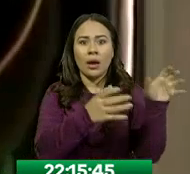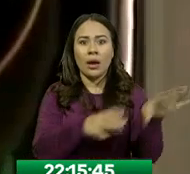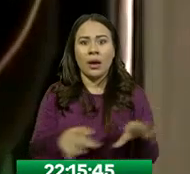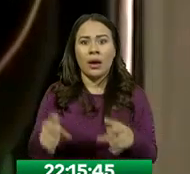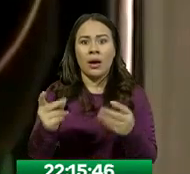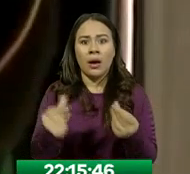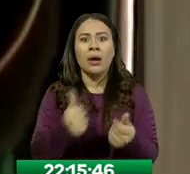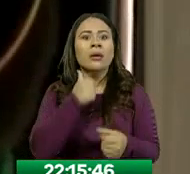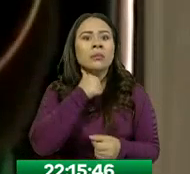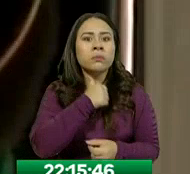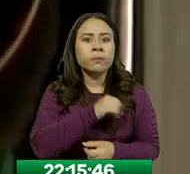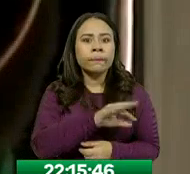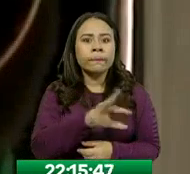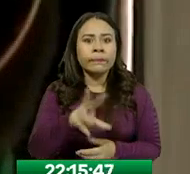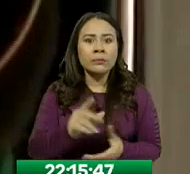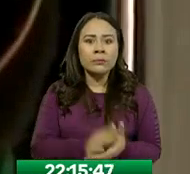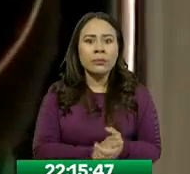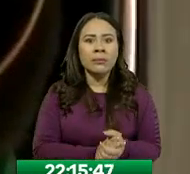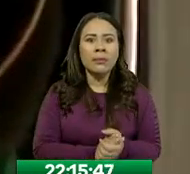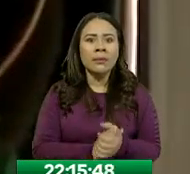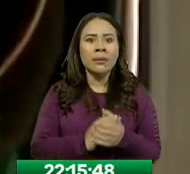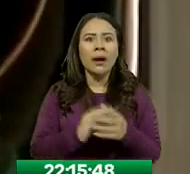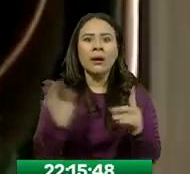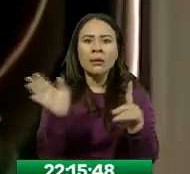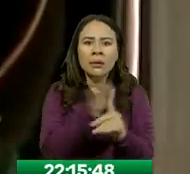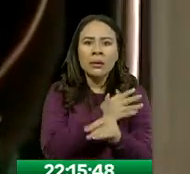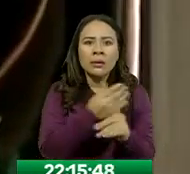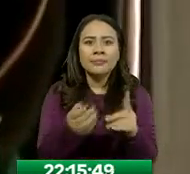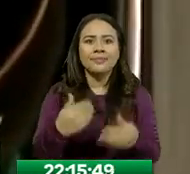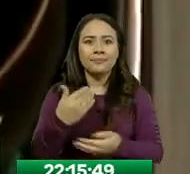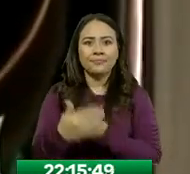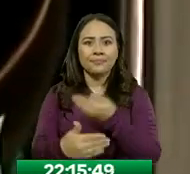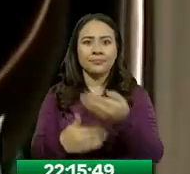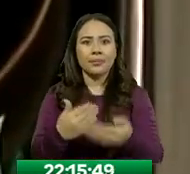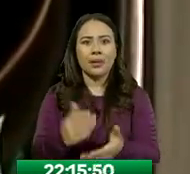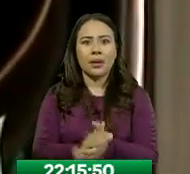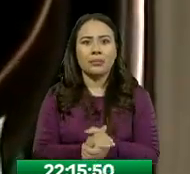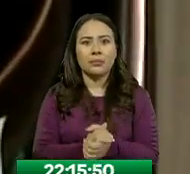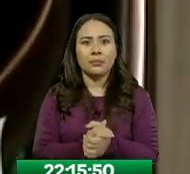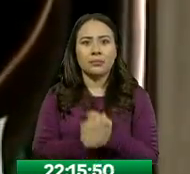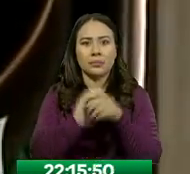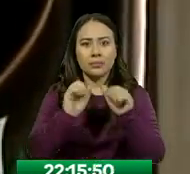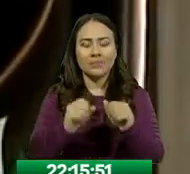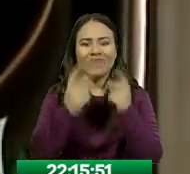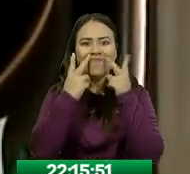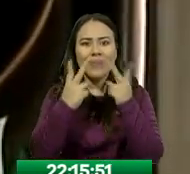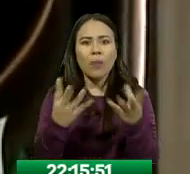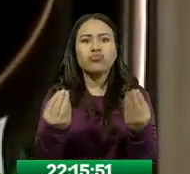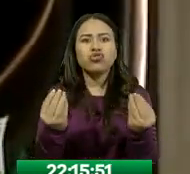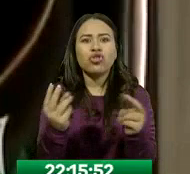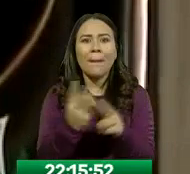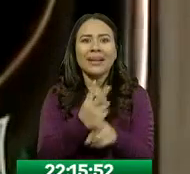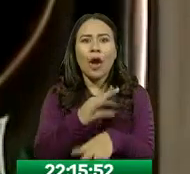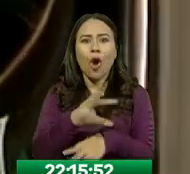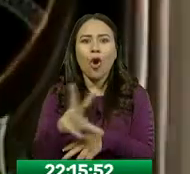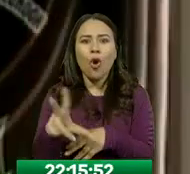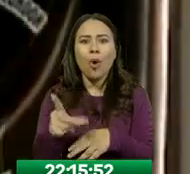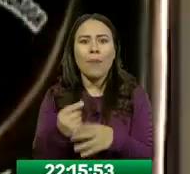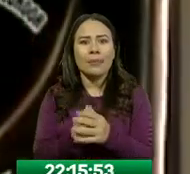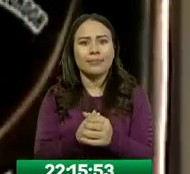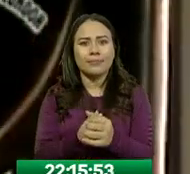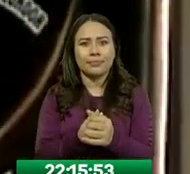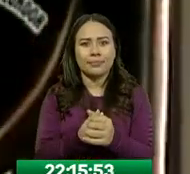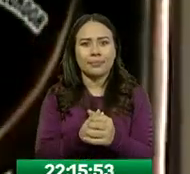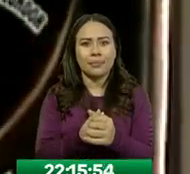un asalto de manera violenta en el cual se sustraerse la mayor cantidad de objetos de valor y